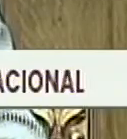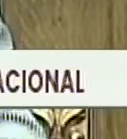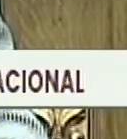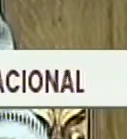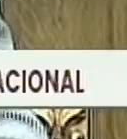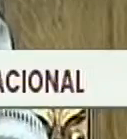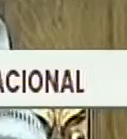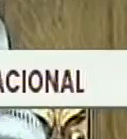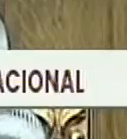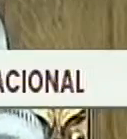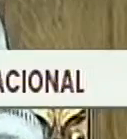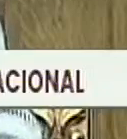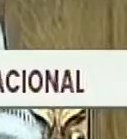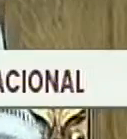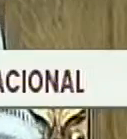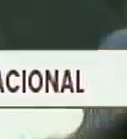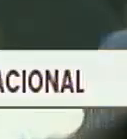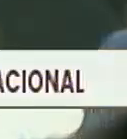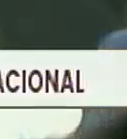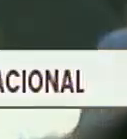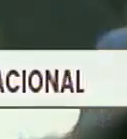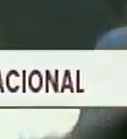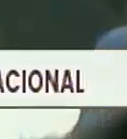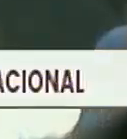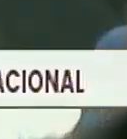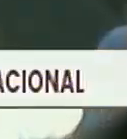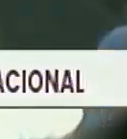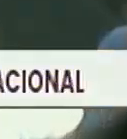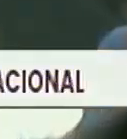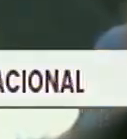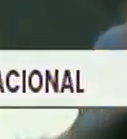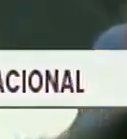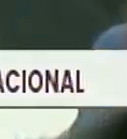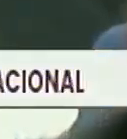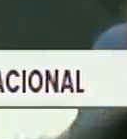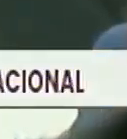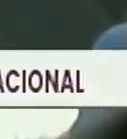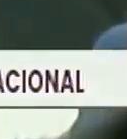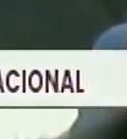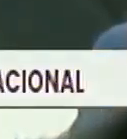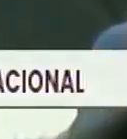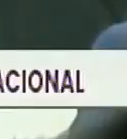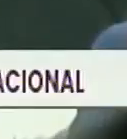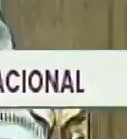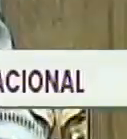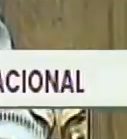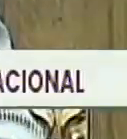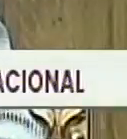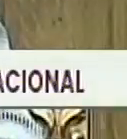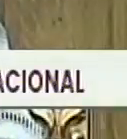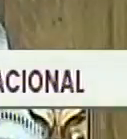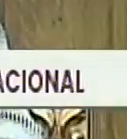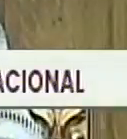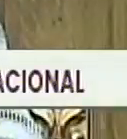tienen méritos suficientes para ocupar el cargo de rectores y rectora del CNE.